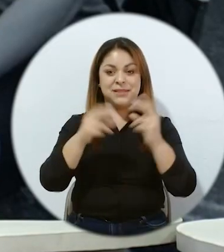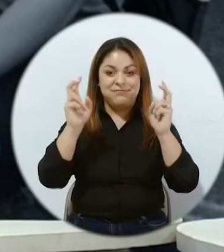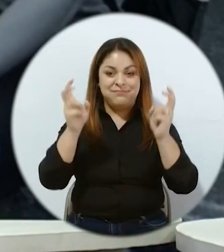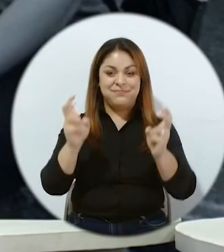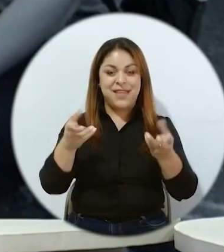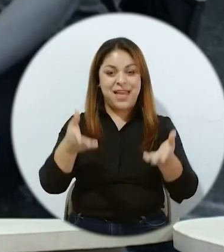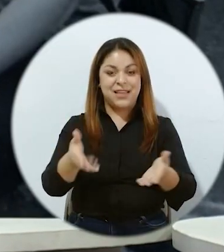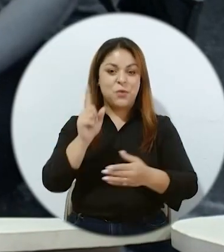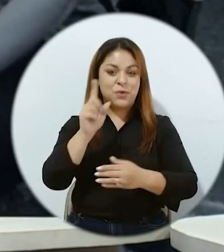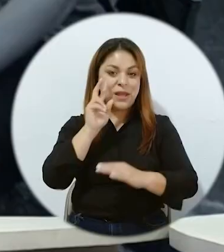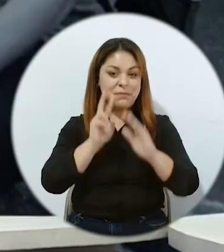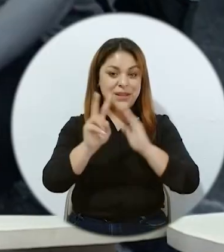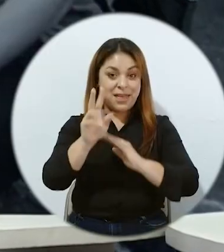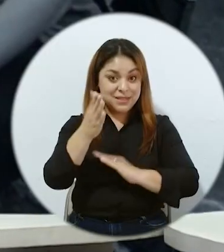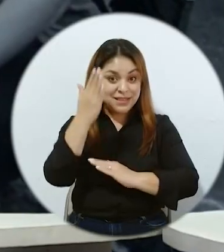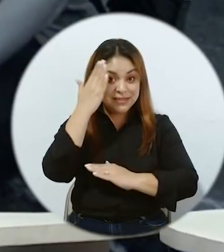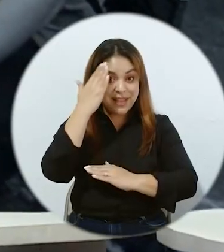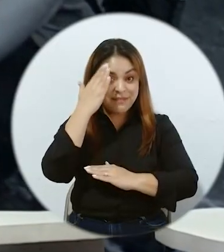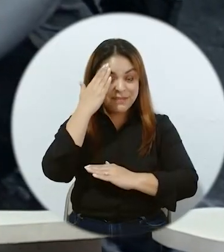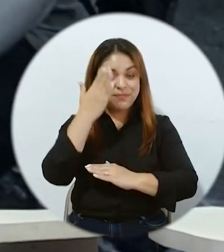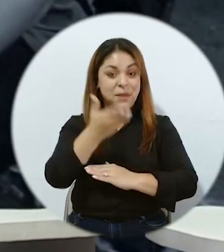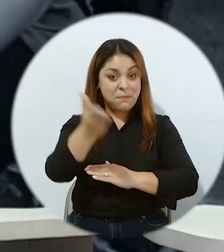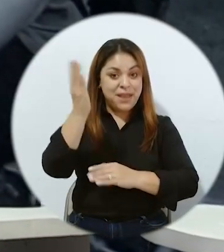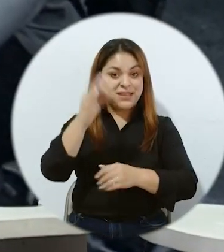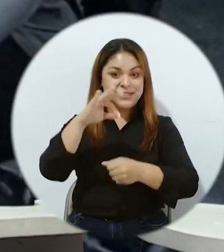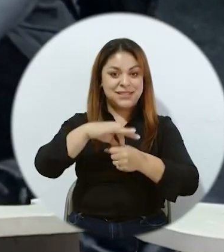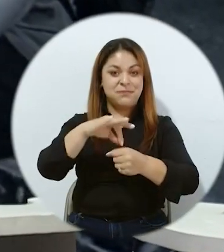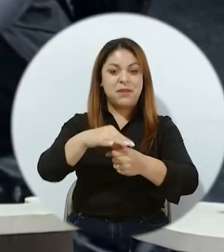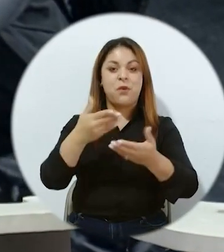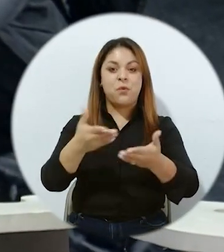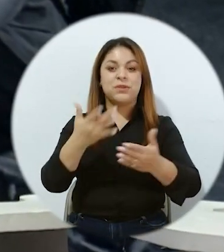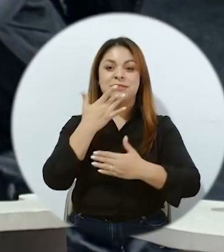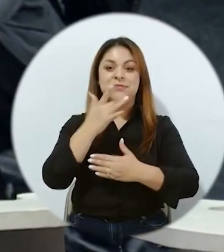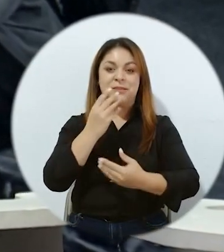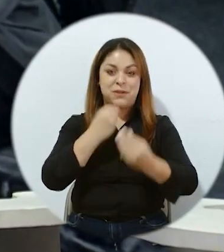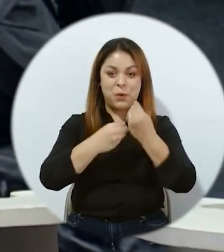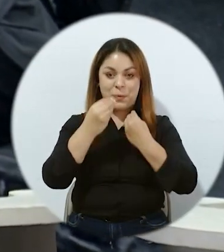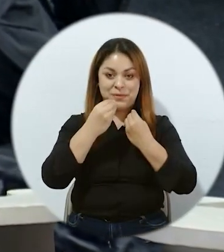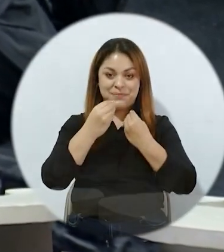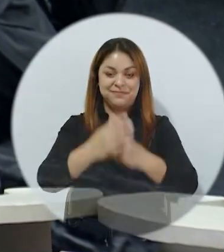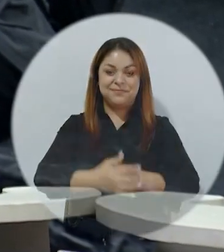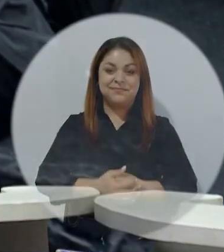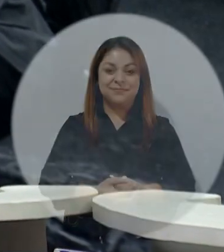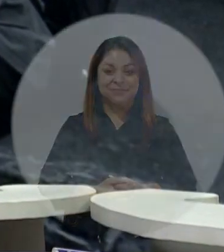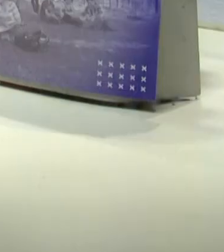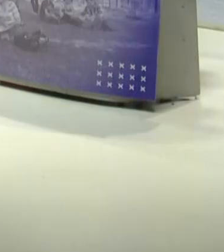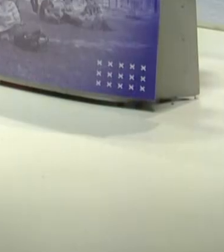semana aquí en Una Mirada. Ya saben, a sembrar cosas ricas para comer.